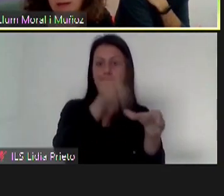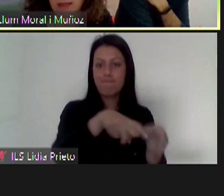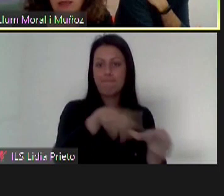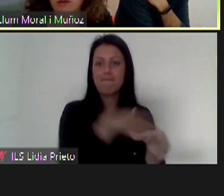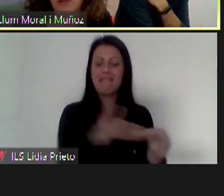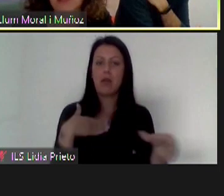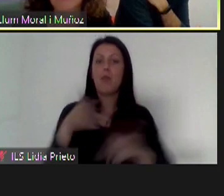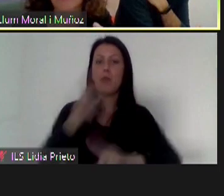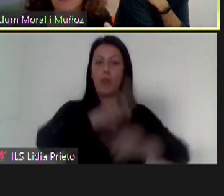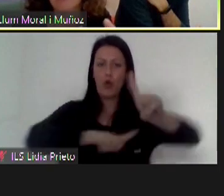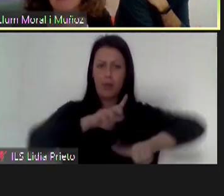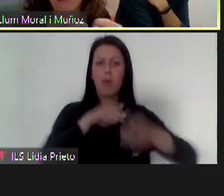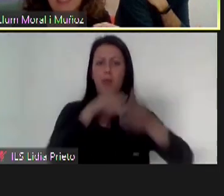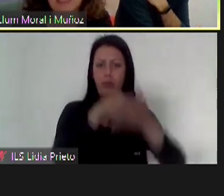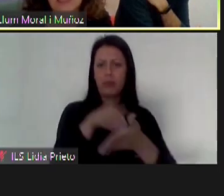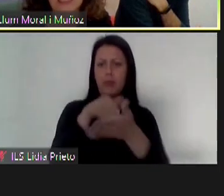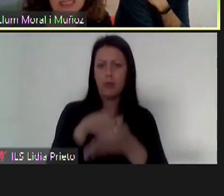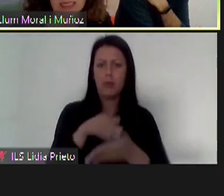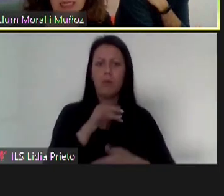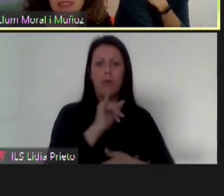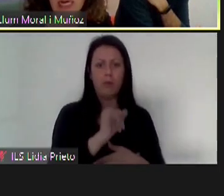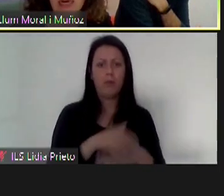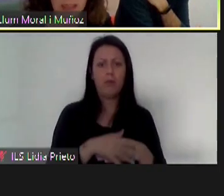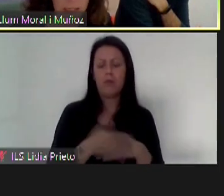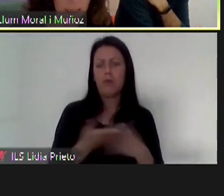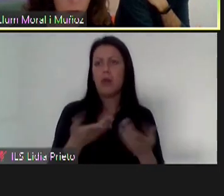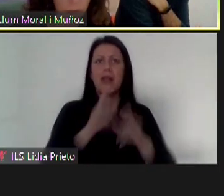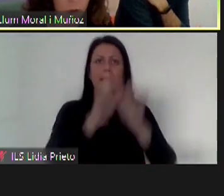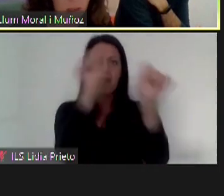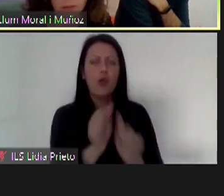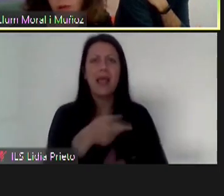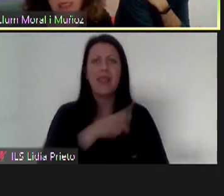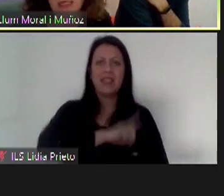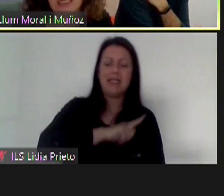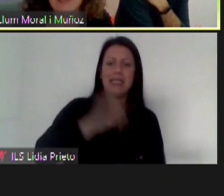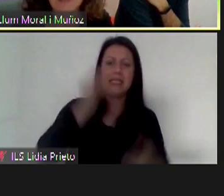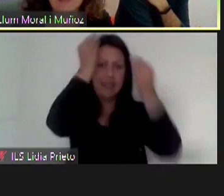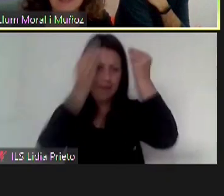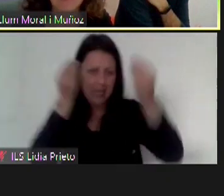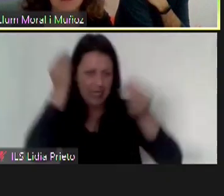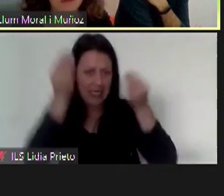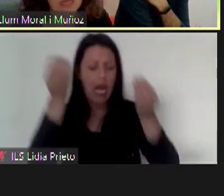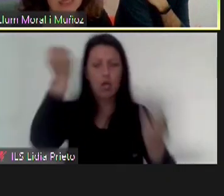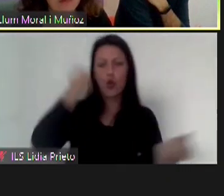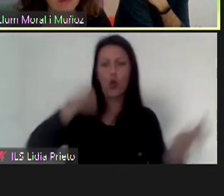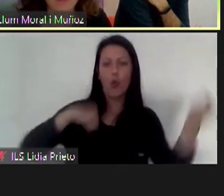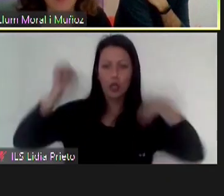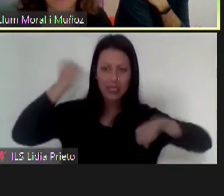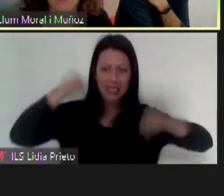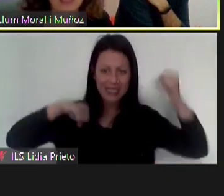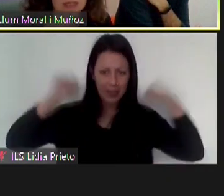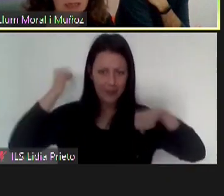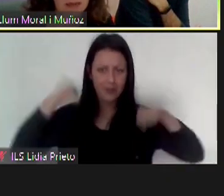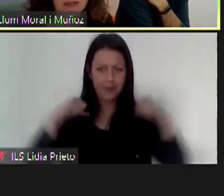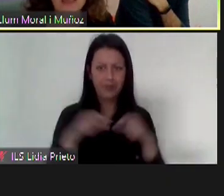espera de ello. Pues la forma que tienen de sentir, de pensar y de comportarse está un